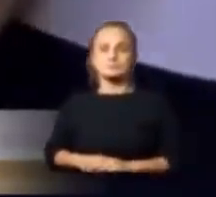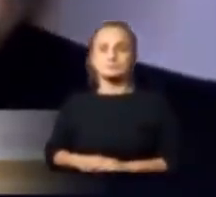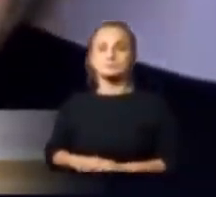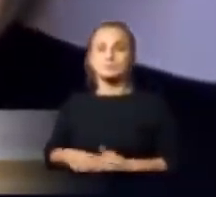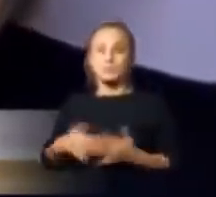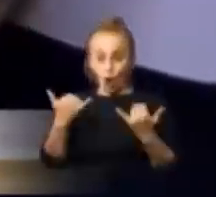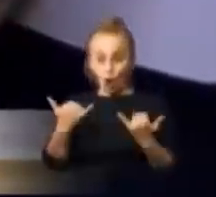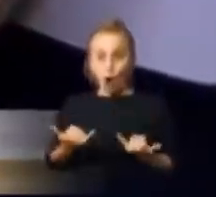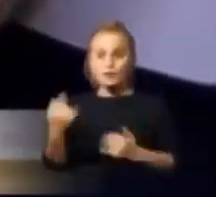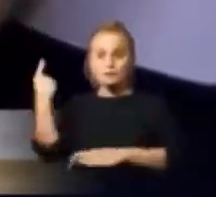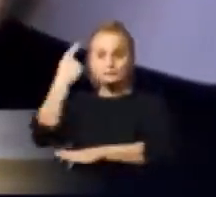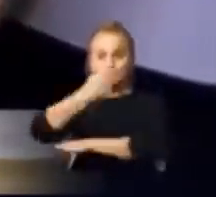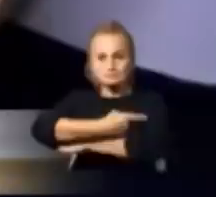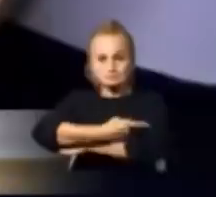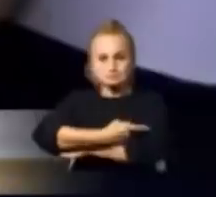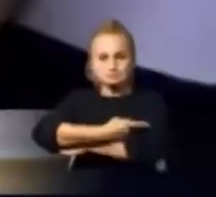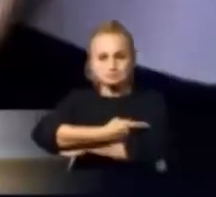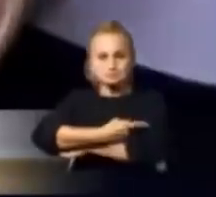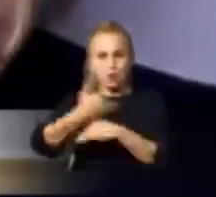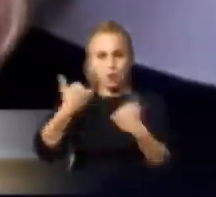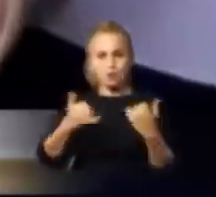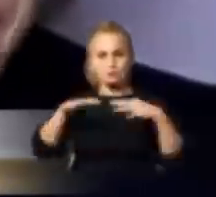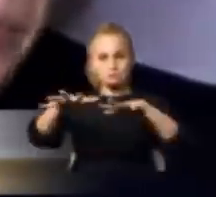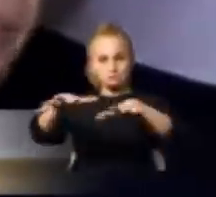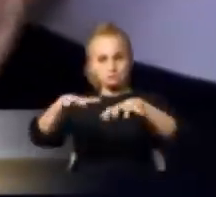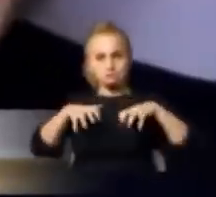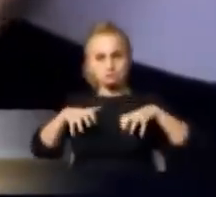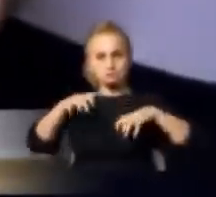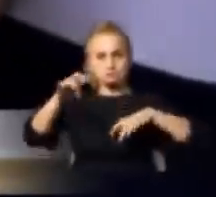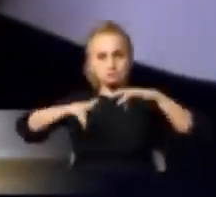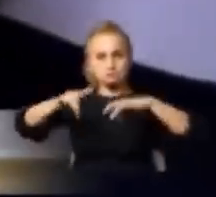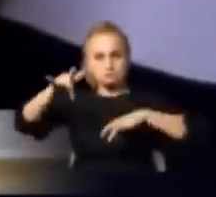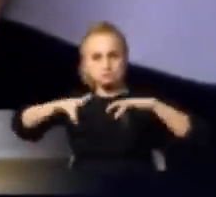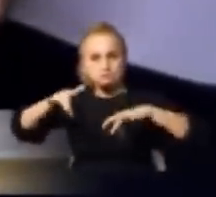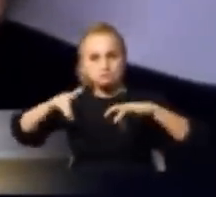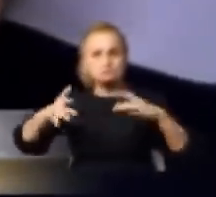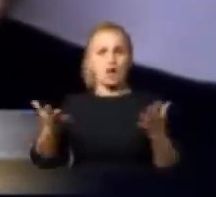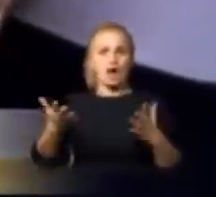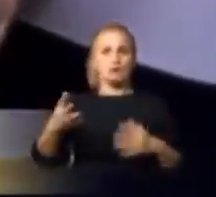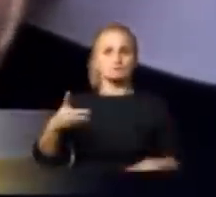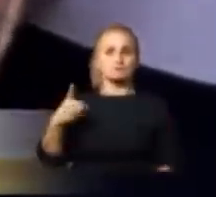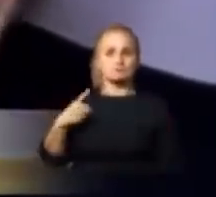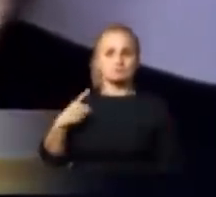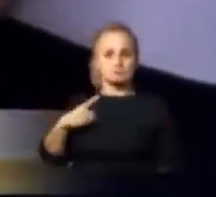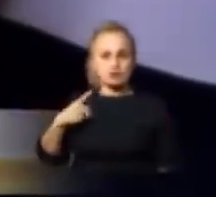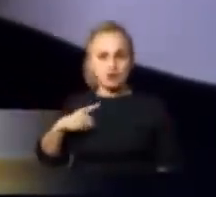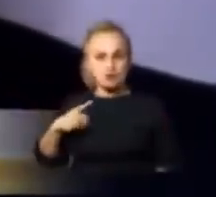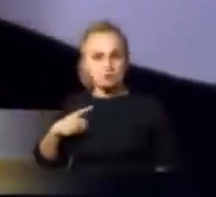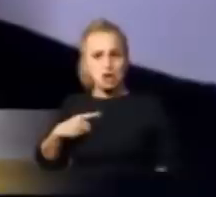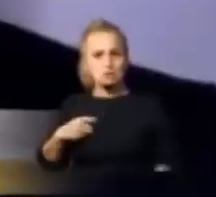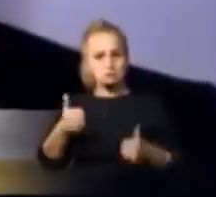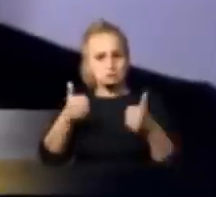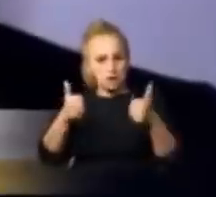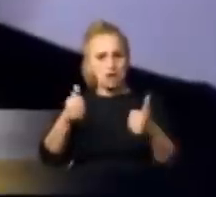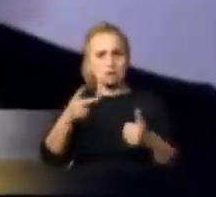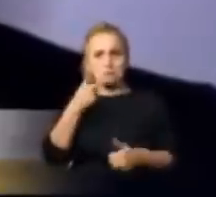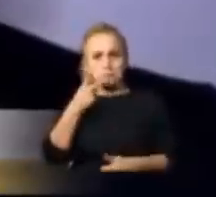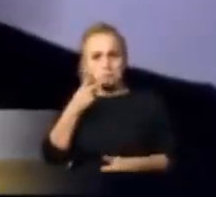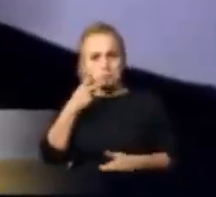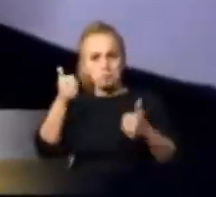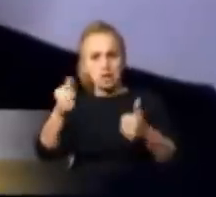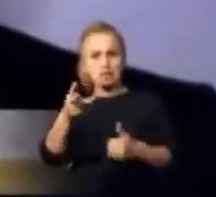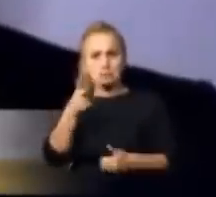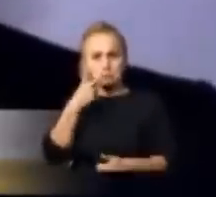En el día de hoy yo estoy seguro que todos quienes estamos aquí desayunamos bien, almorzamos también, vamos a comer